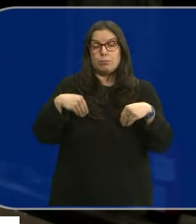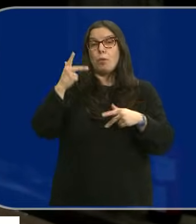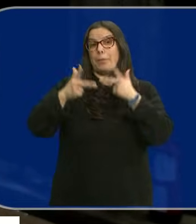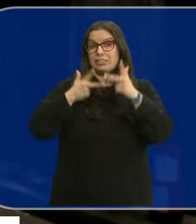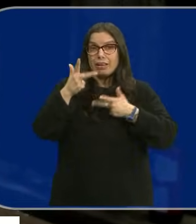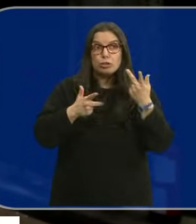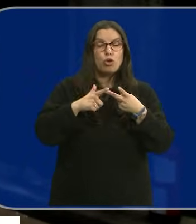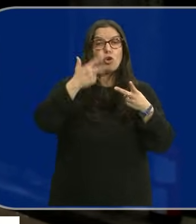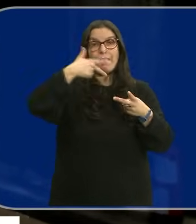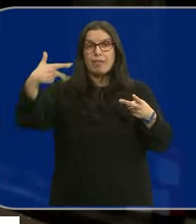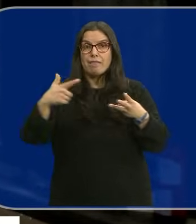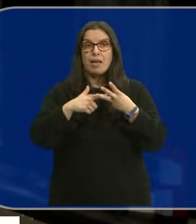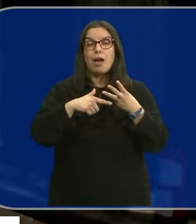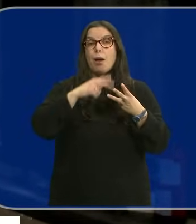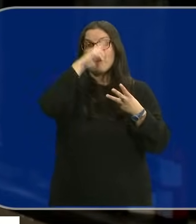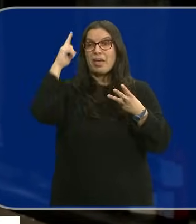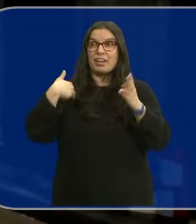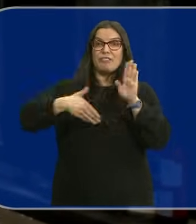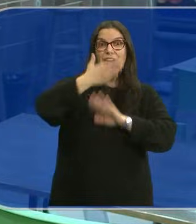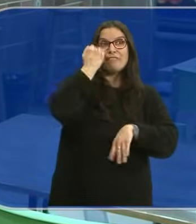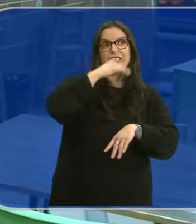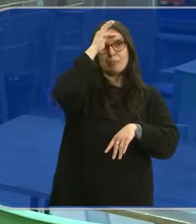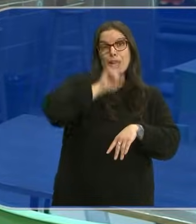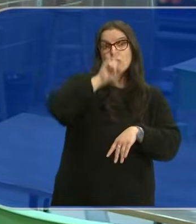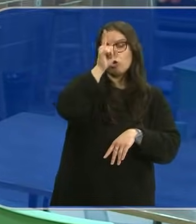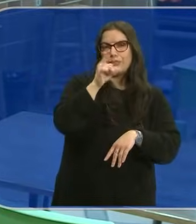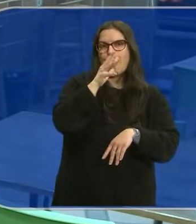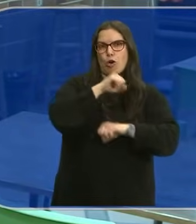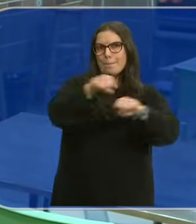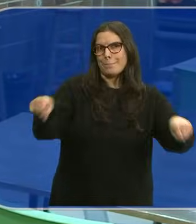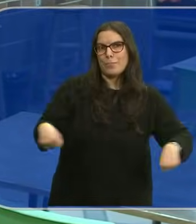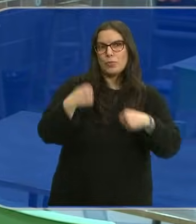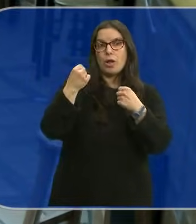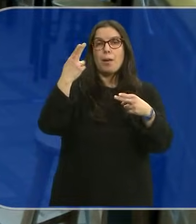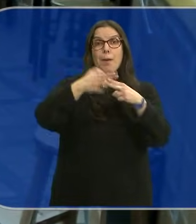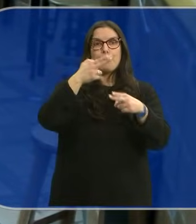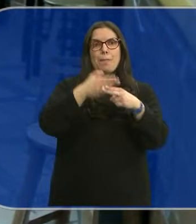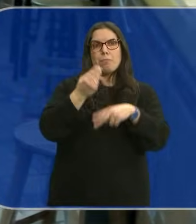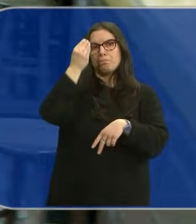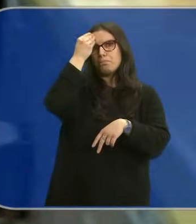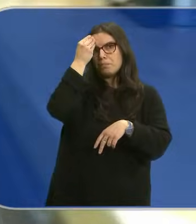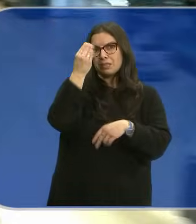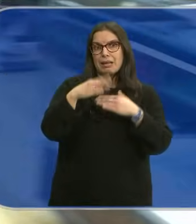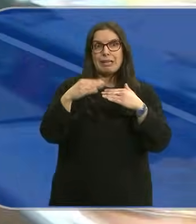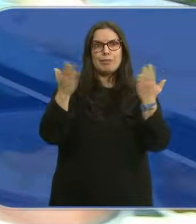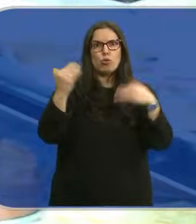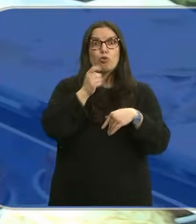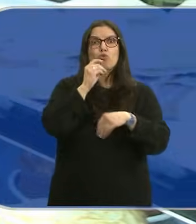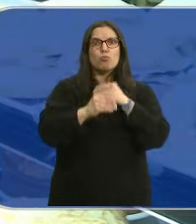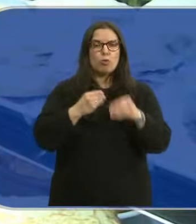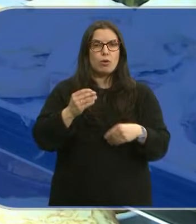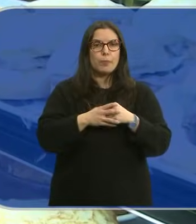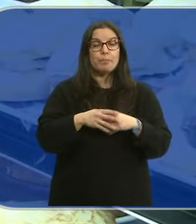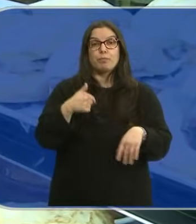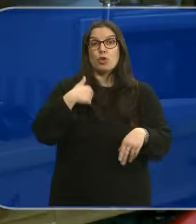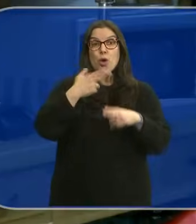País Vasco, de Cantabria, madrileños que pasan el fin de semana en el norte. Y el bar de esa localidad estudia cómo afrontar la falta de clientes. Yo